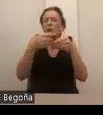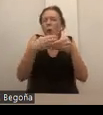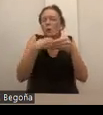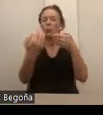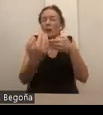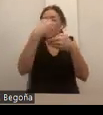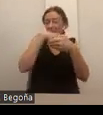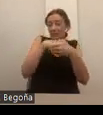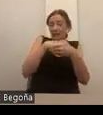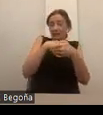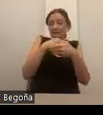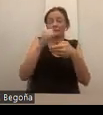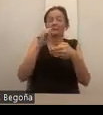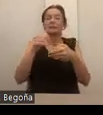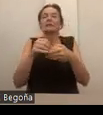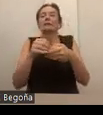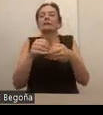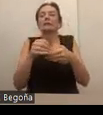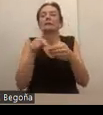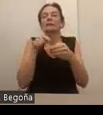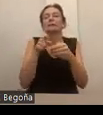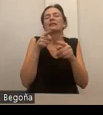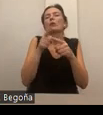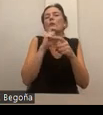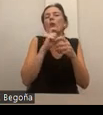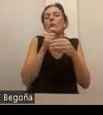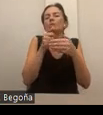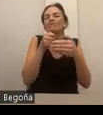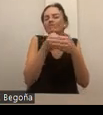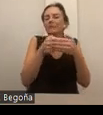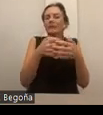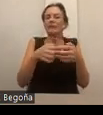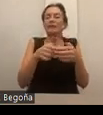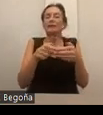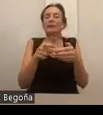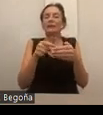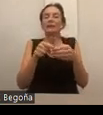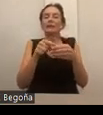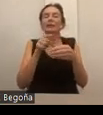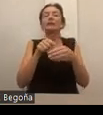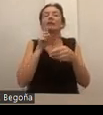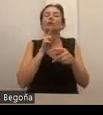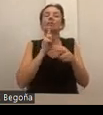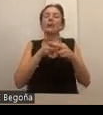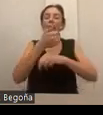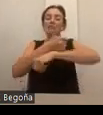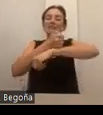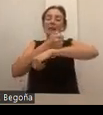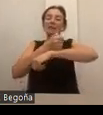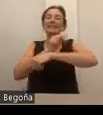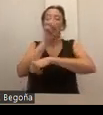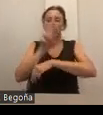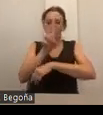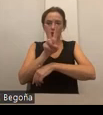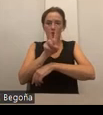entrar la glucosa. Es el concepto de resistencia a la insulina. Fundamentalmente es lo que existe en la diabetes tipo 2. O bien